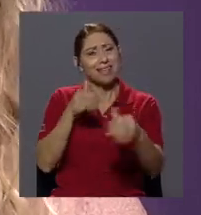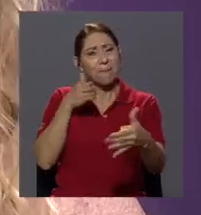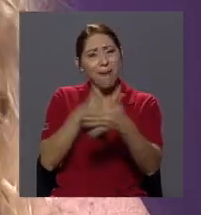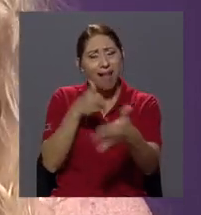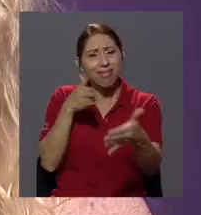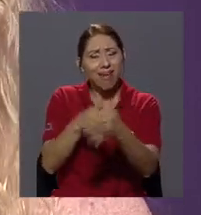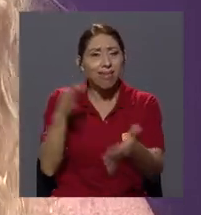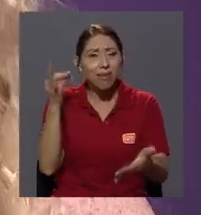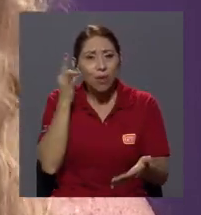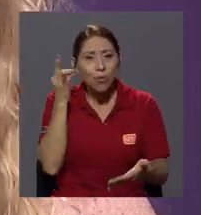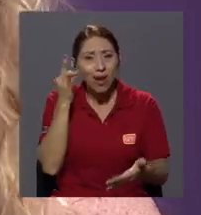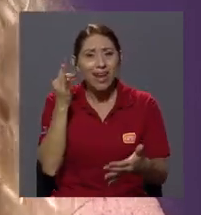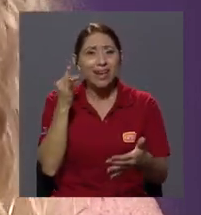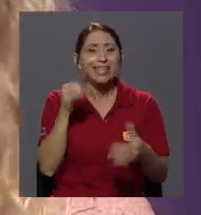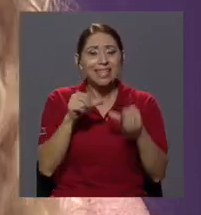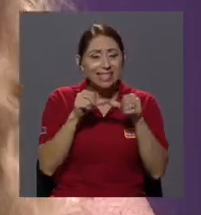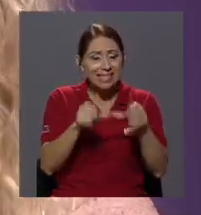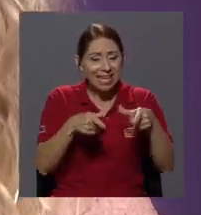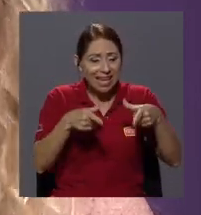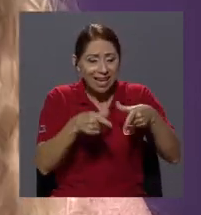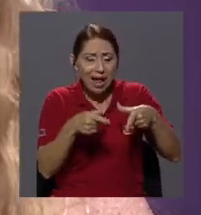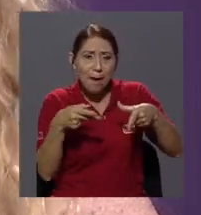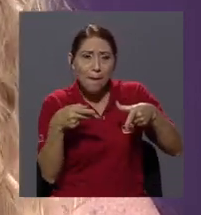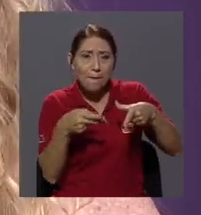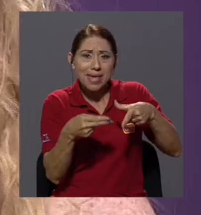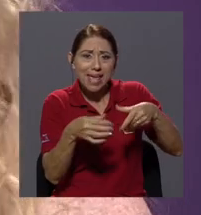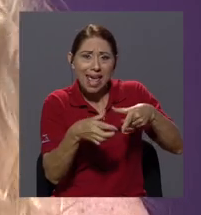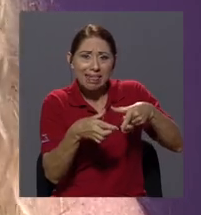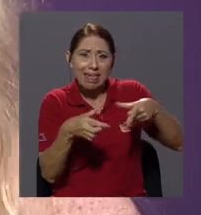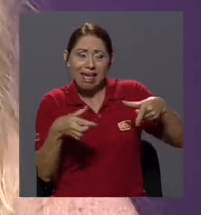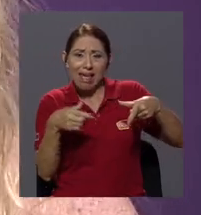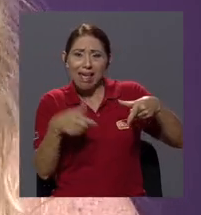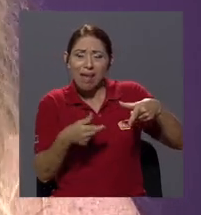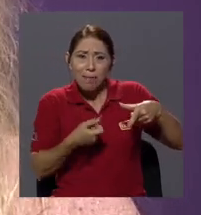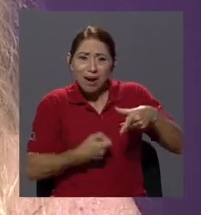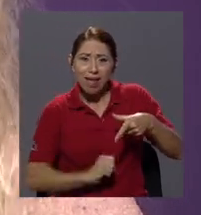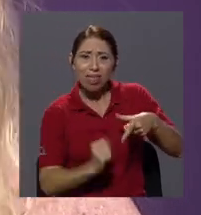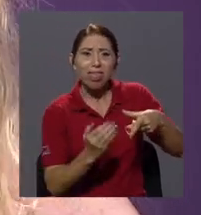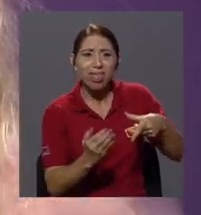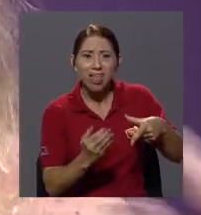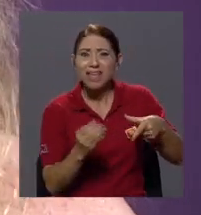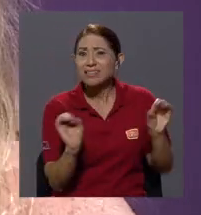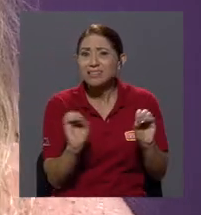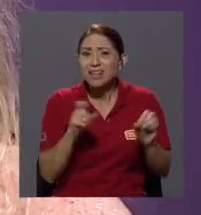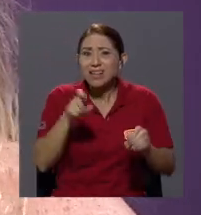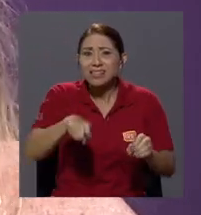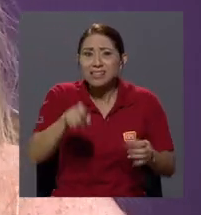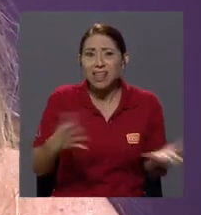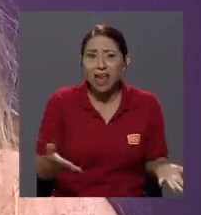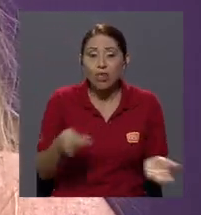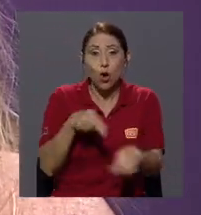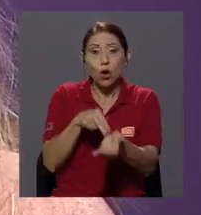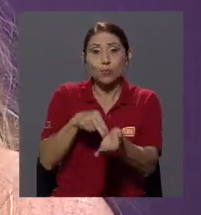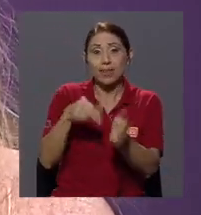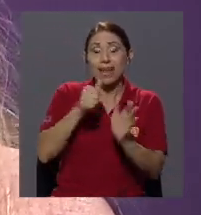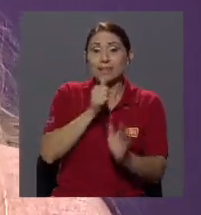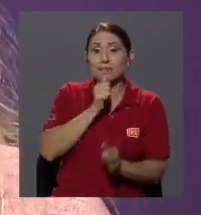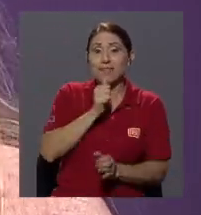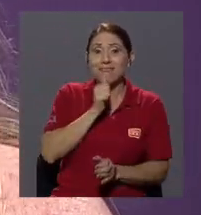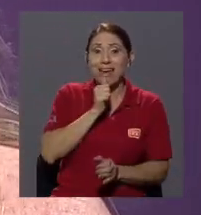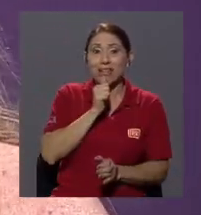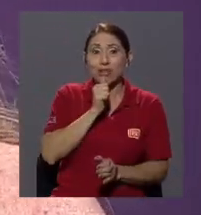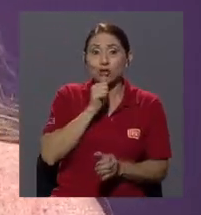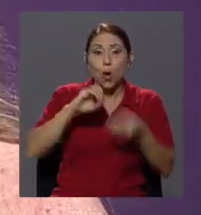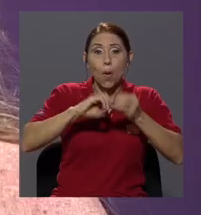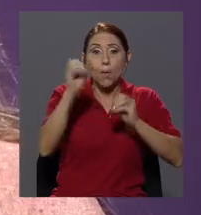tratando de las mujeres siguiendo haciendo piquetes de rutina 100 por ciento de las mujeres sin necesidad en los privados tienen una tasa de